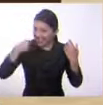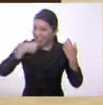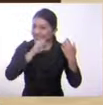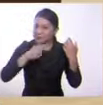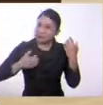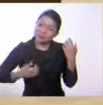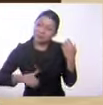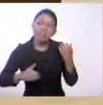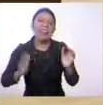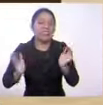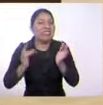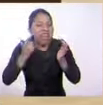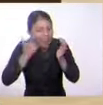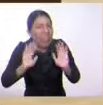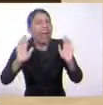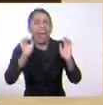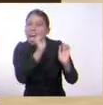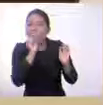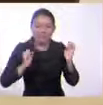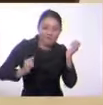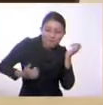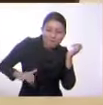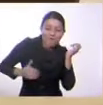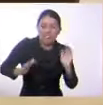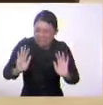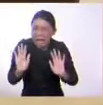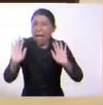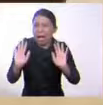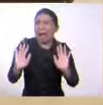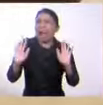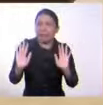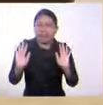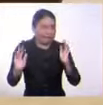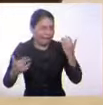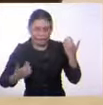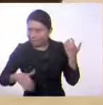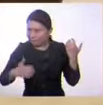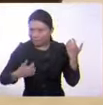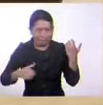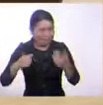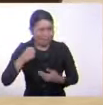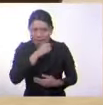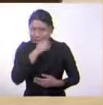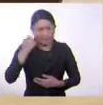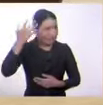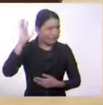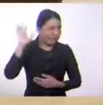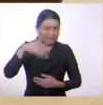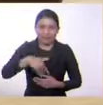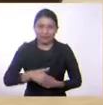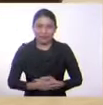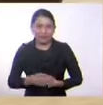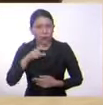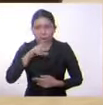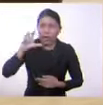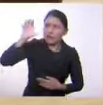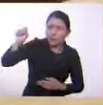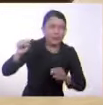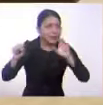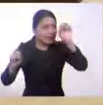bueno, intentándolo. Pero como que no atrapaba las palabras. ¿No atrapaba